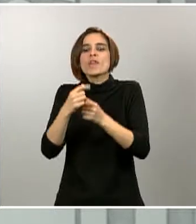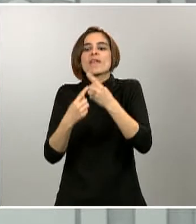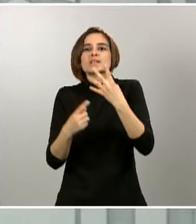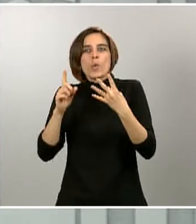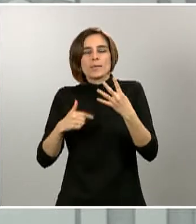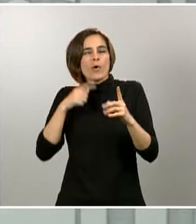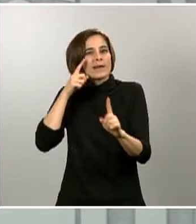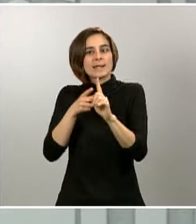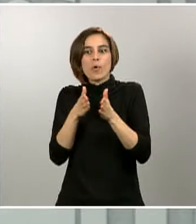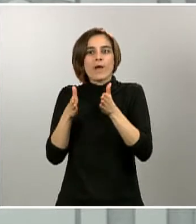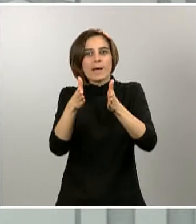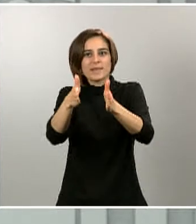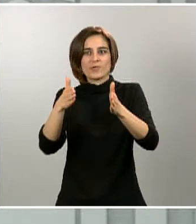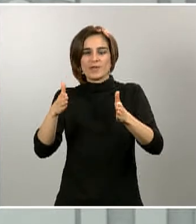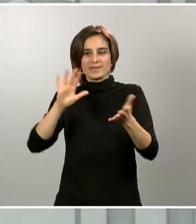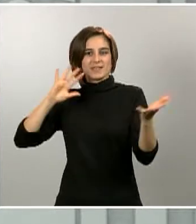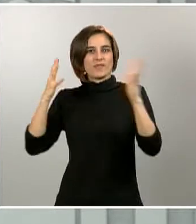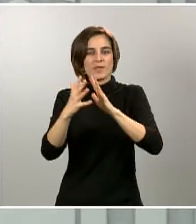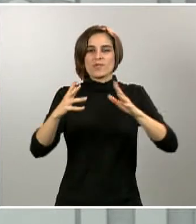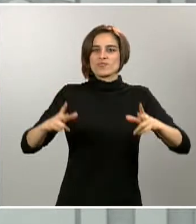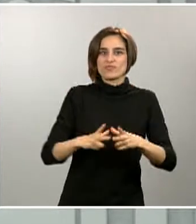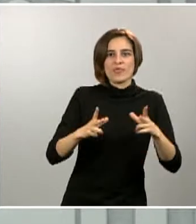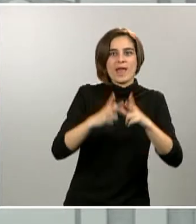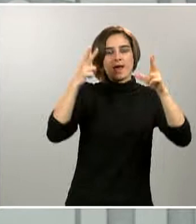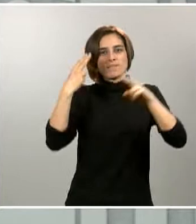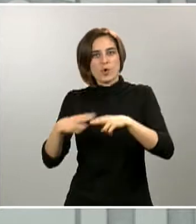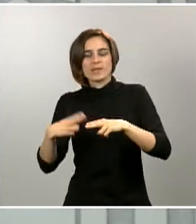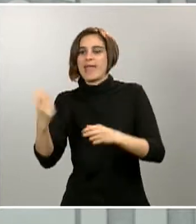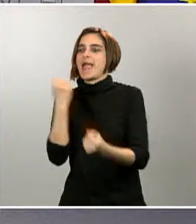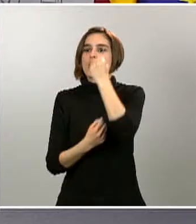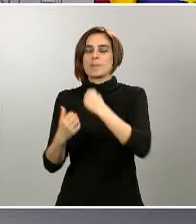y económica avance lo más rápidamente posible con el concurso de todos.